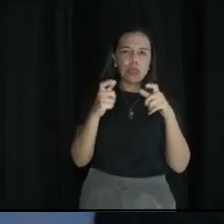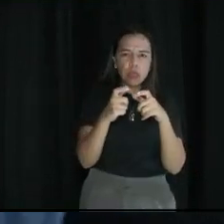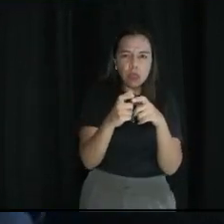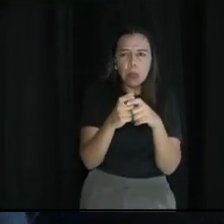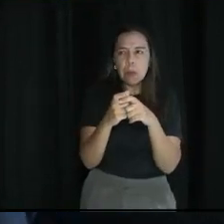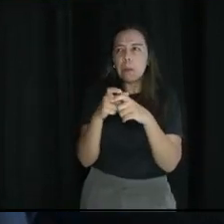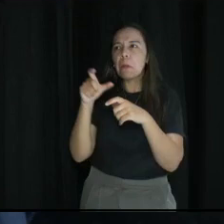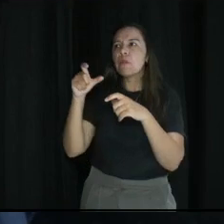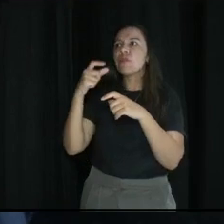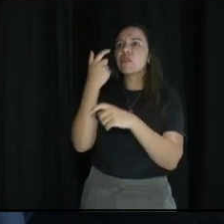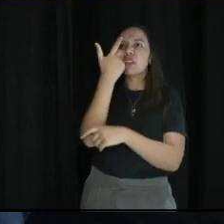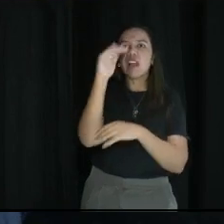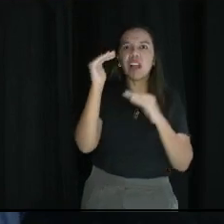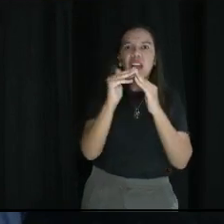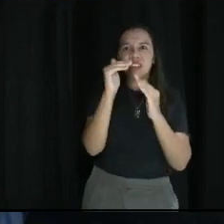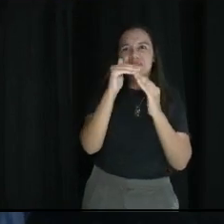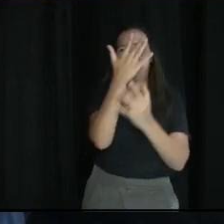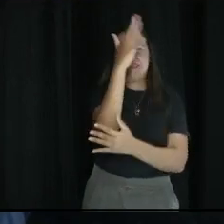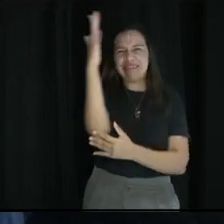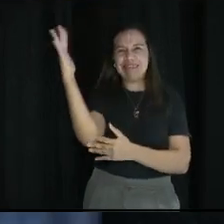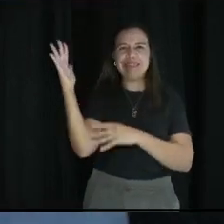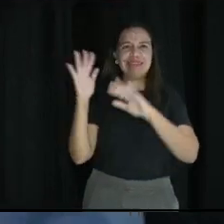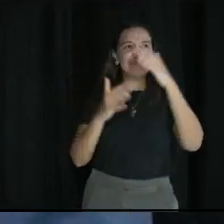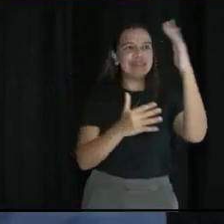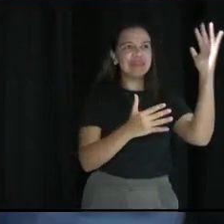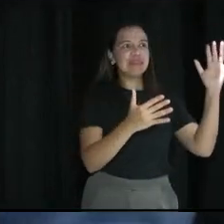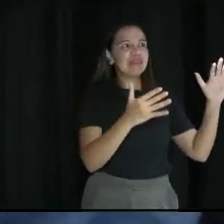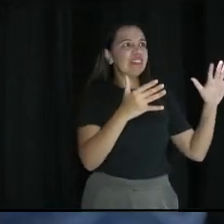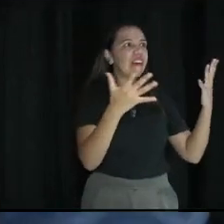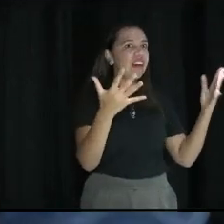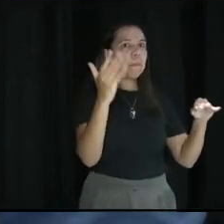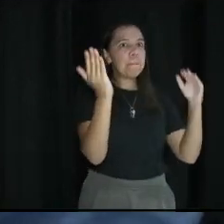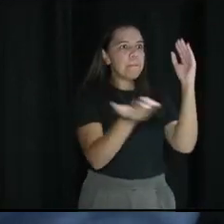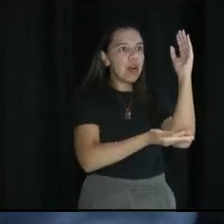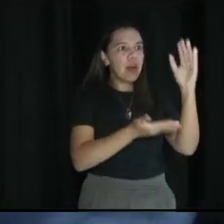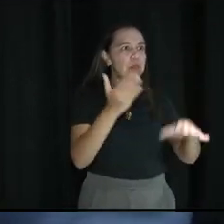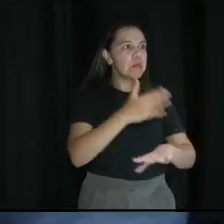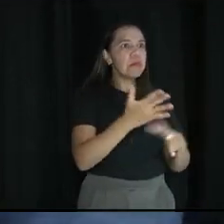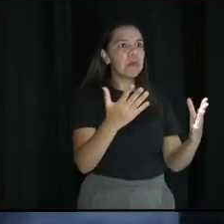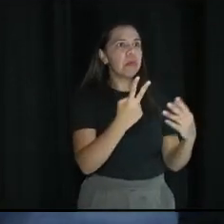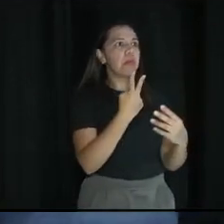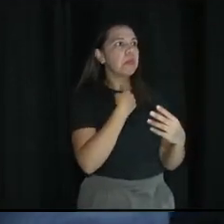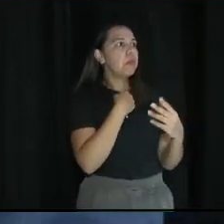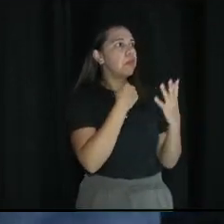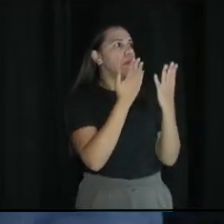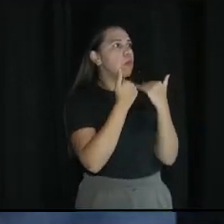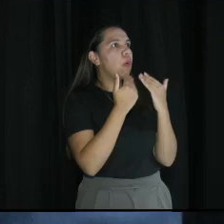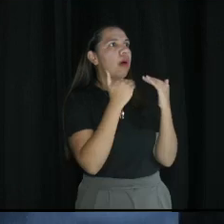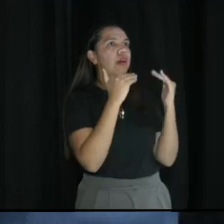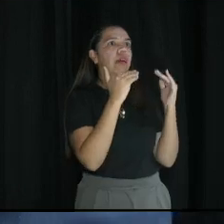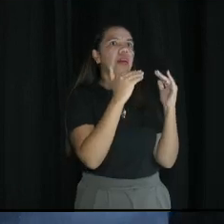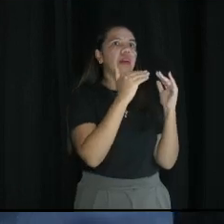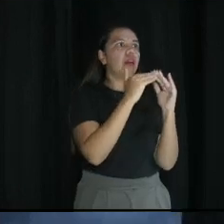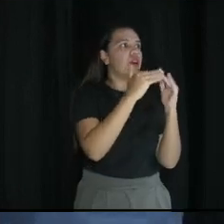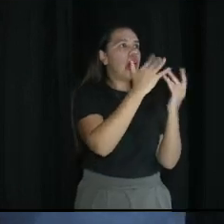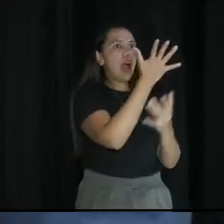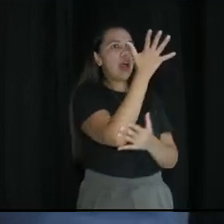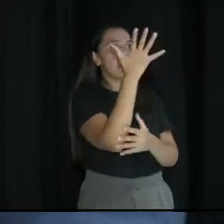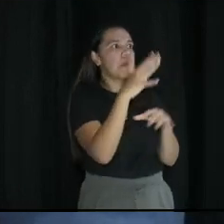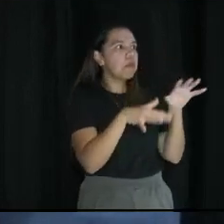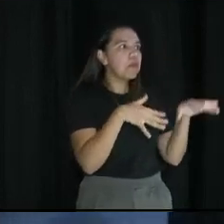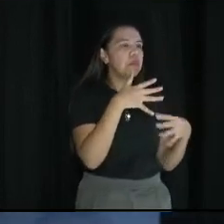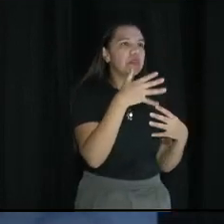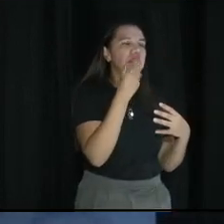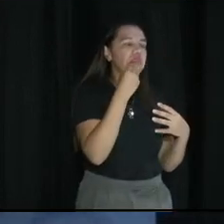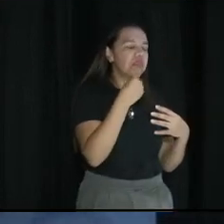hábitat, se quedan hacinados o se quedan aislados en un manchón de masa arbórea y tienen que salir, ¿para qué? Para